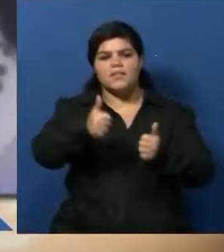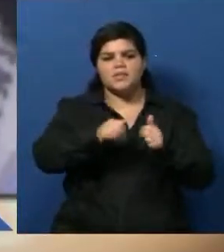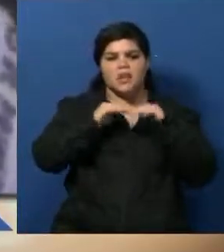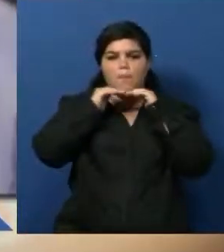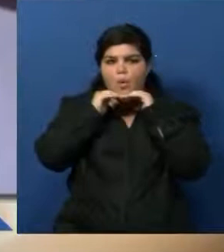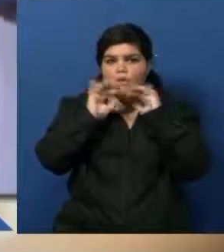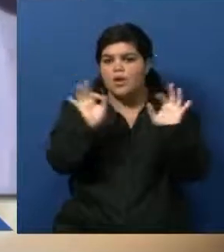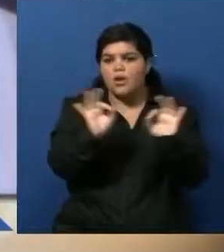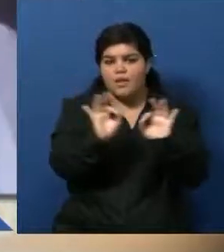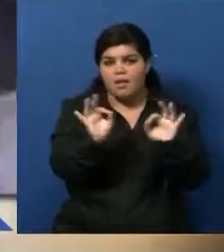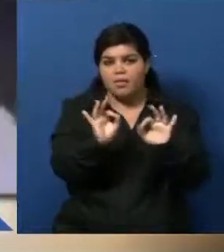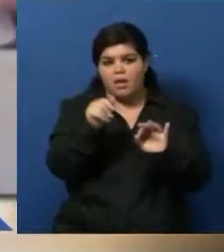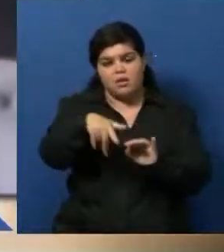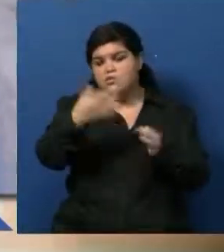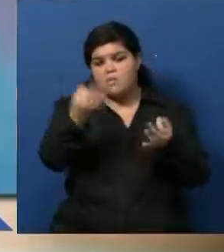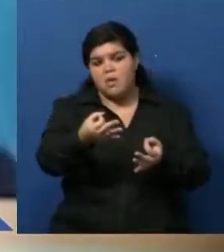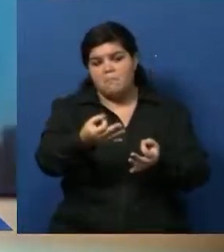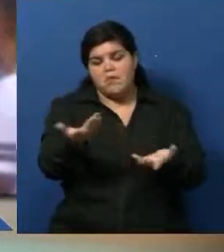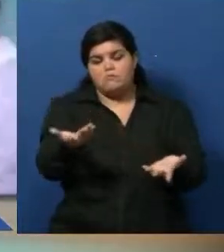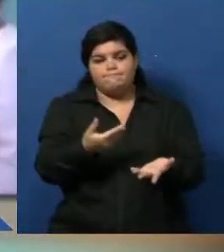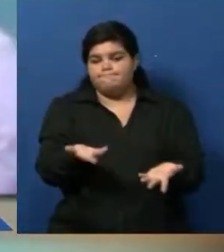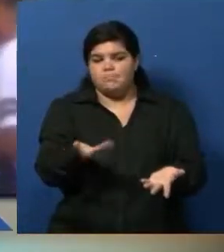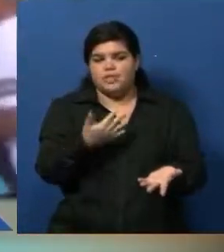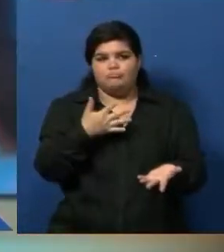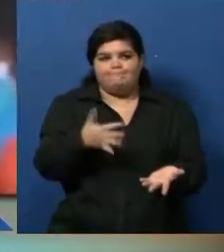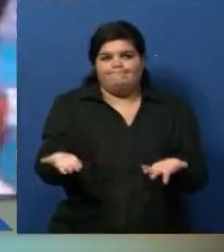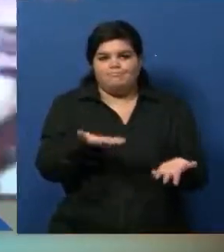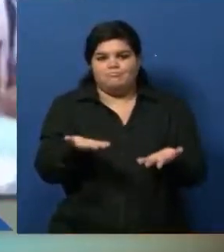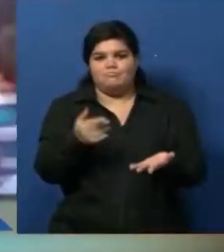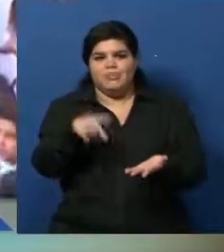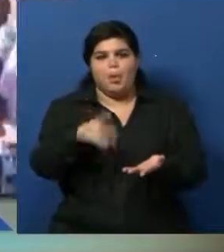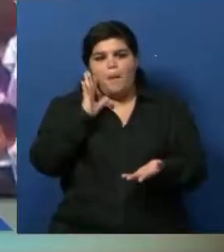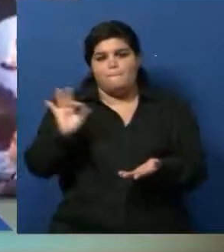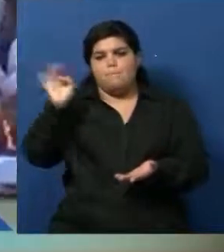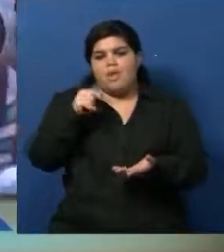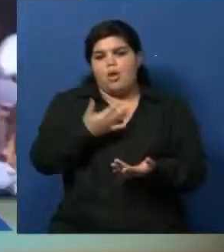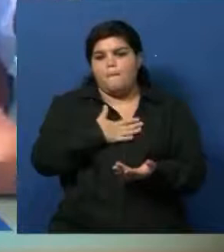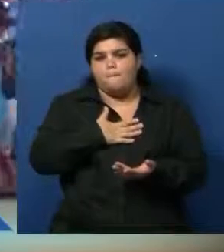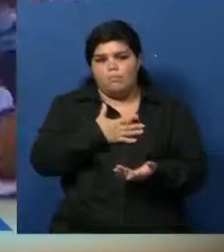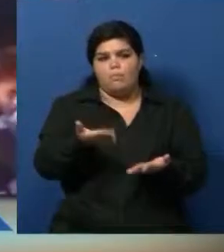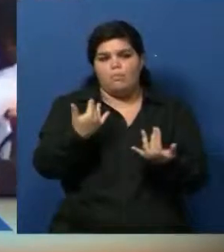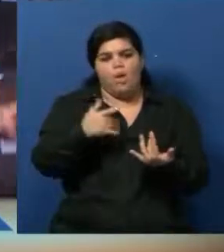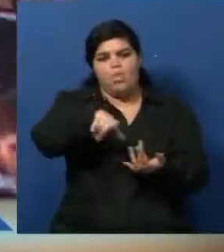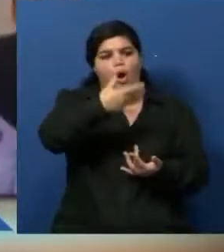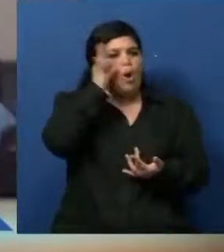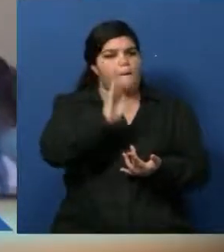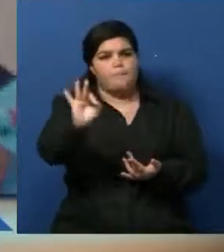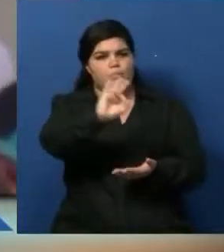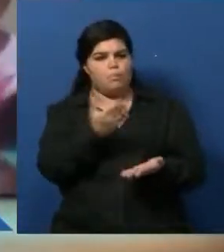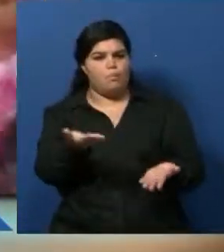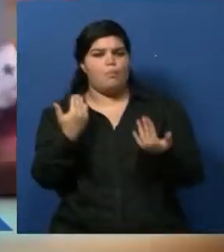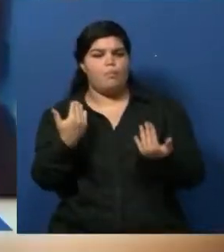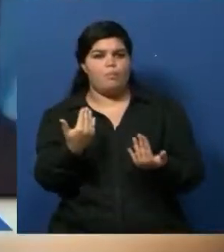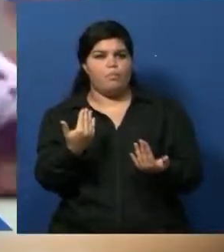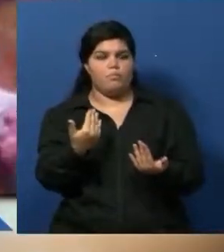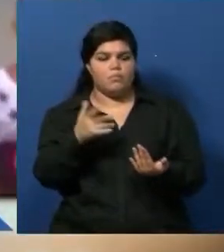lógico. Deportivamente me parece que no tiene sentido y no corresponde. Pero bueno, es opinable todo esto. Es totalmente opinable. Lo que sí voy a